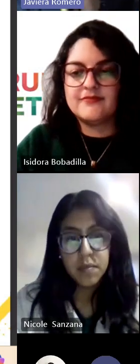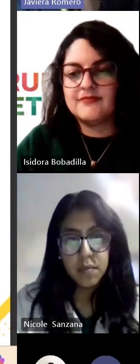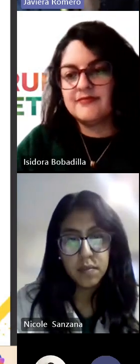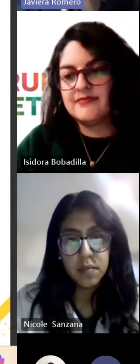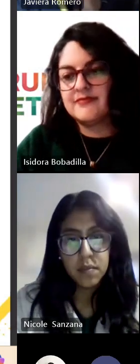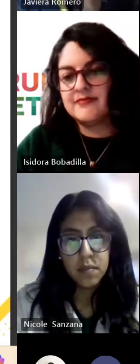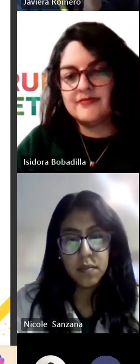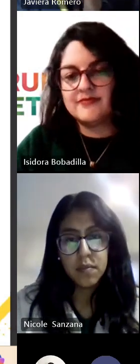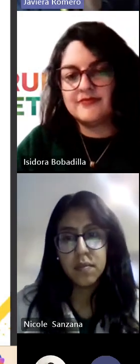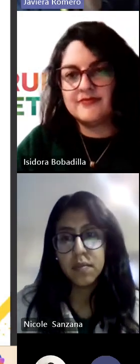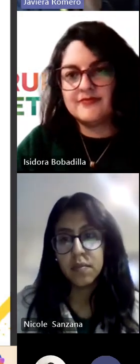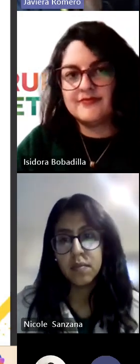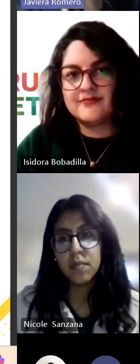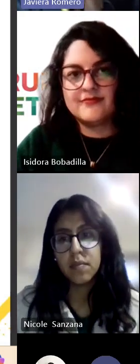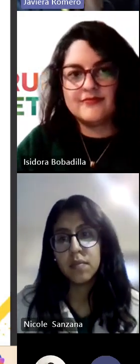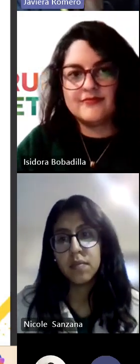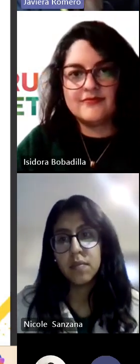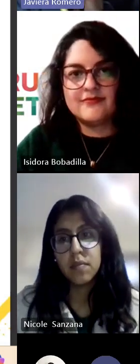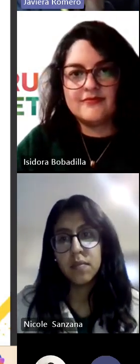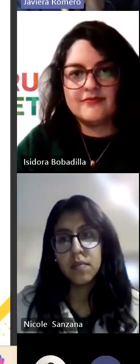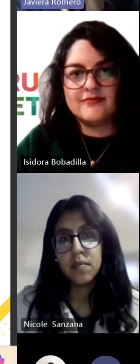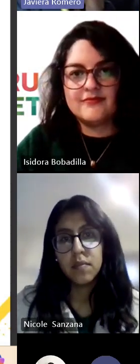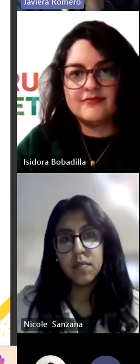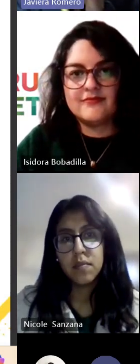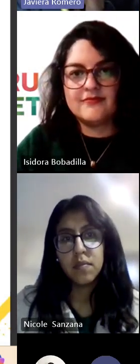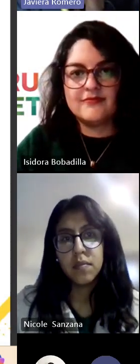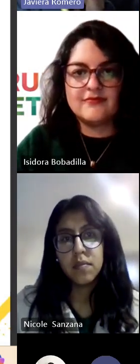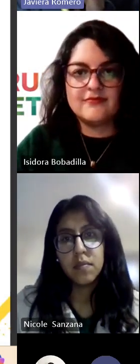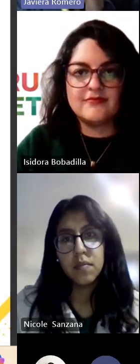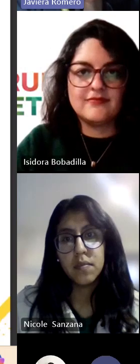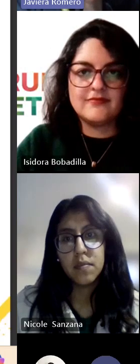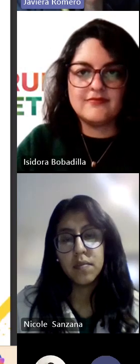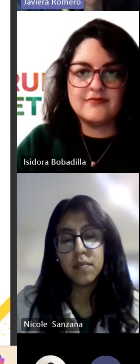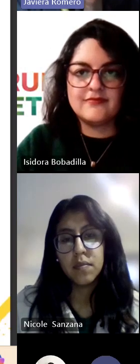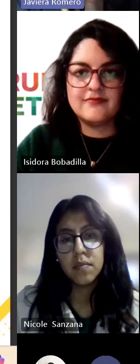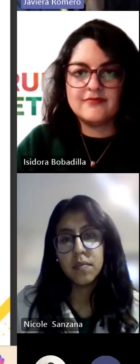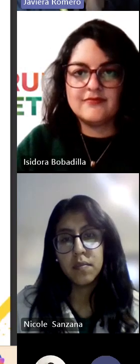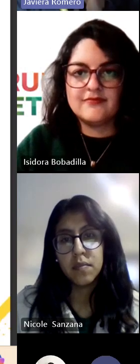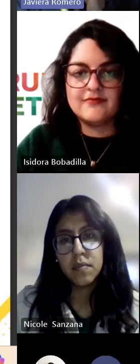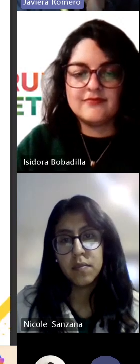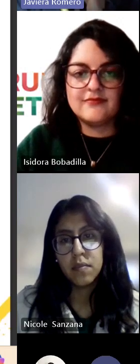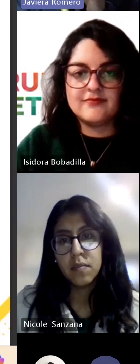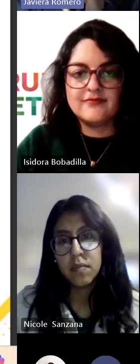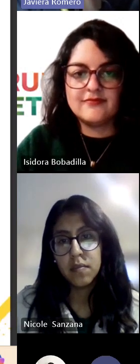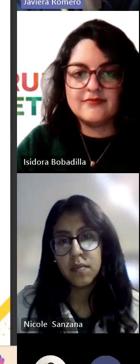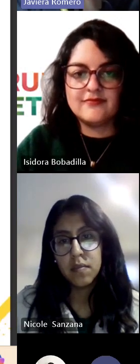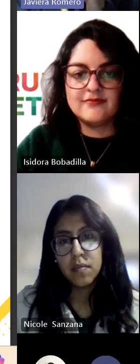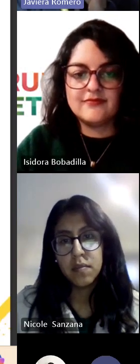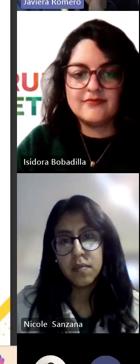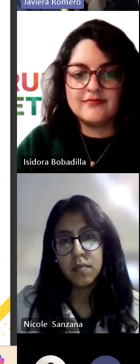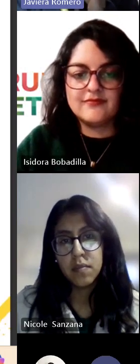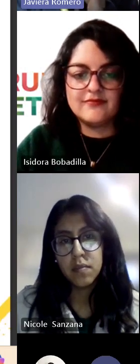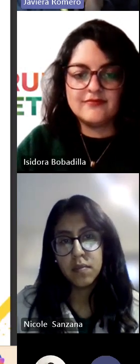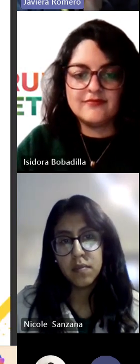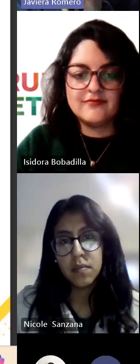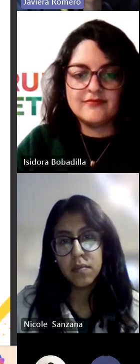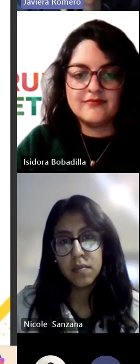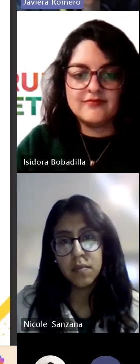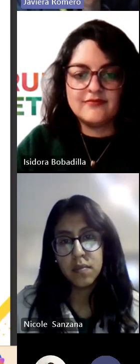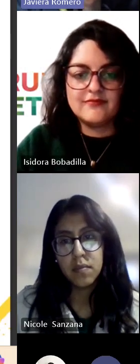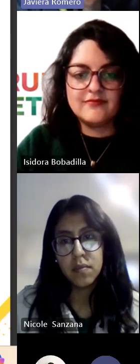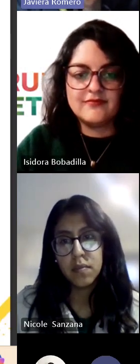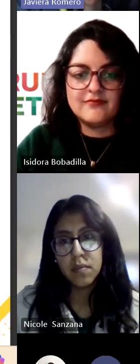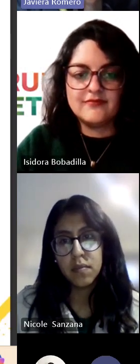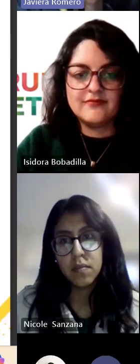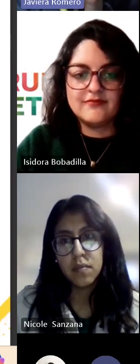magan@mirandes.cl, porque pueden estar escuchando ahora personas que son parte de una comunidad educativa, tanto apoderados, puede